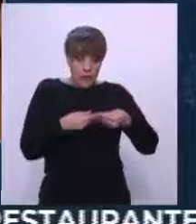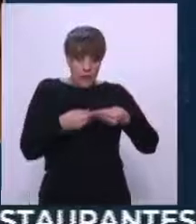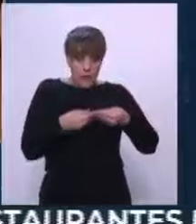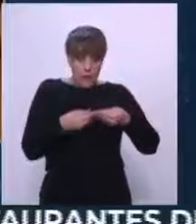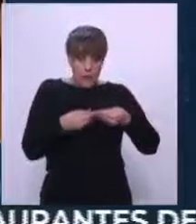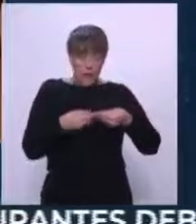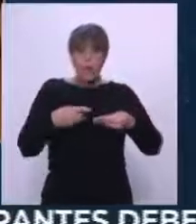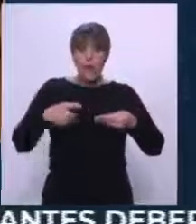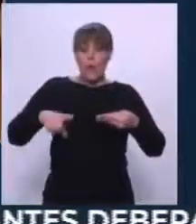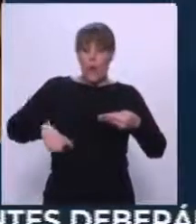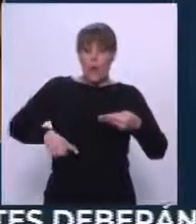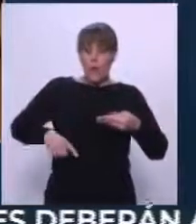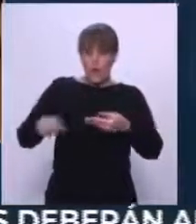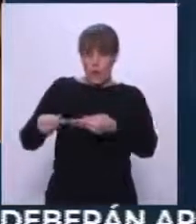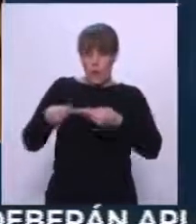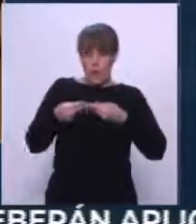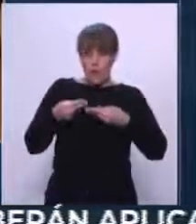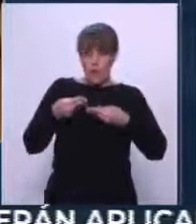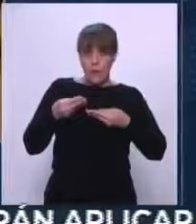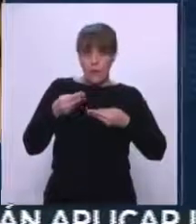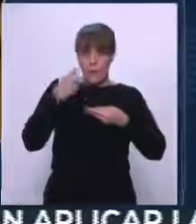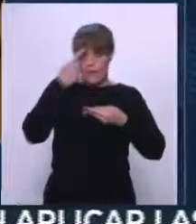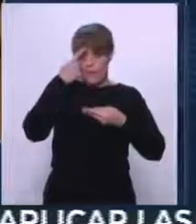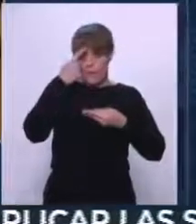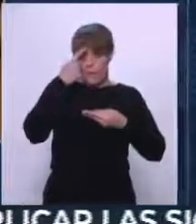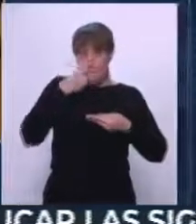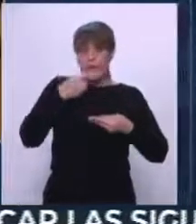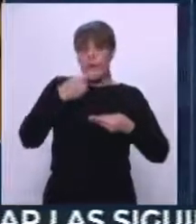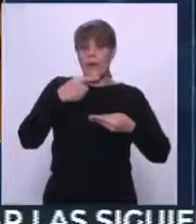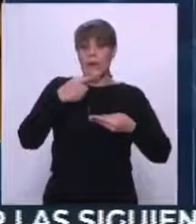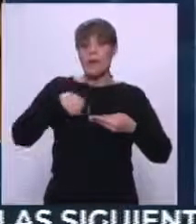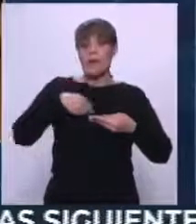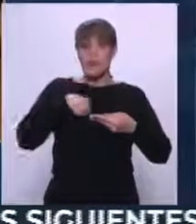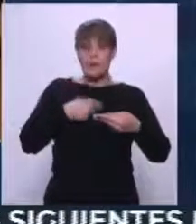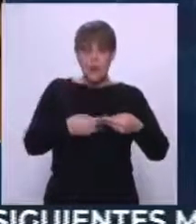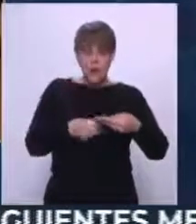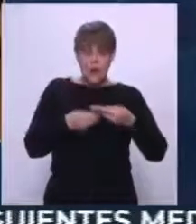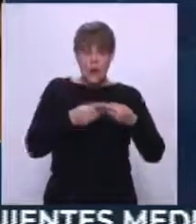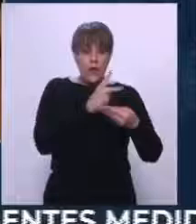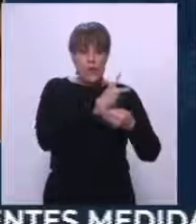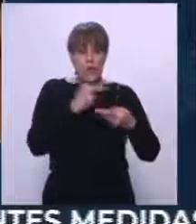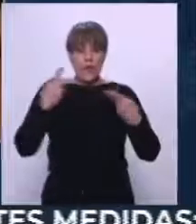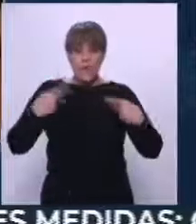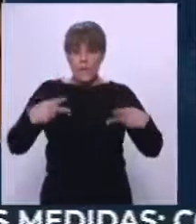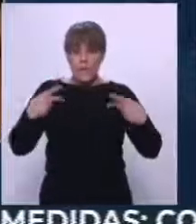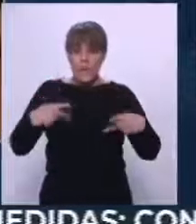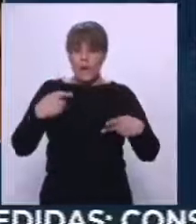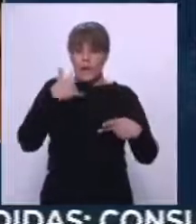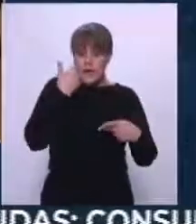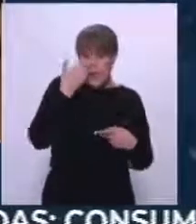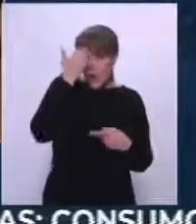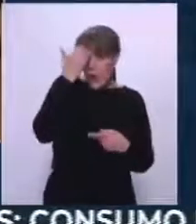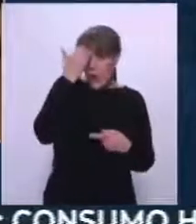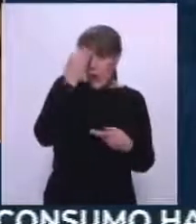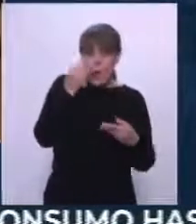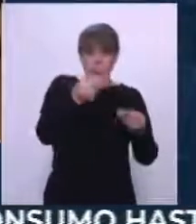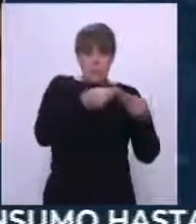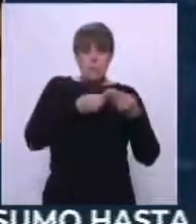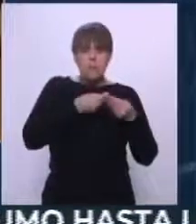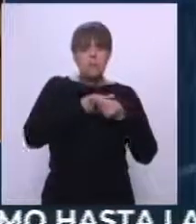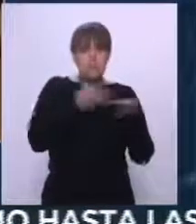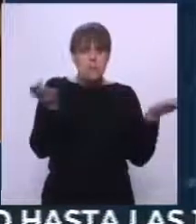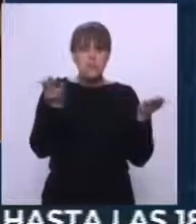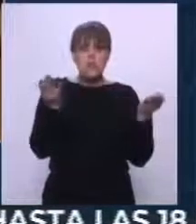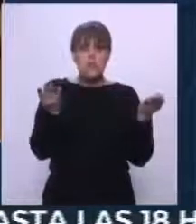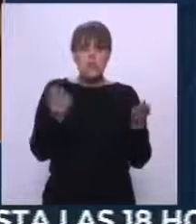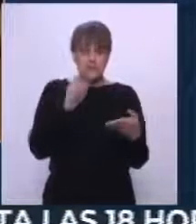gobierno nos hizo favor de distribuir a todos los ciudadanos que estuvieran interesados, pues sí, me parece un